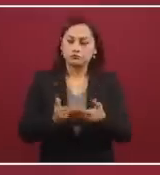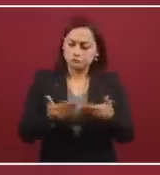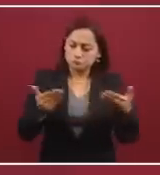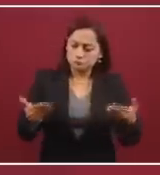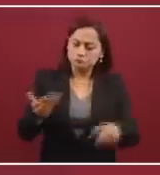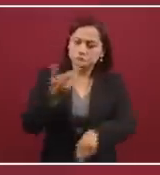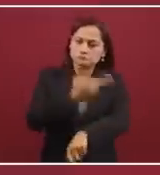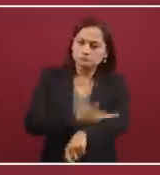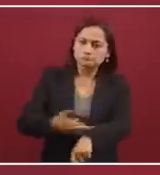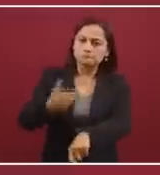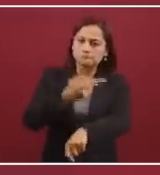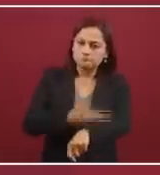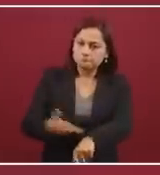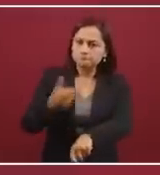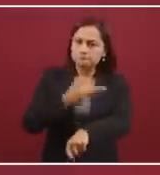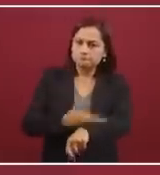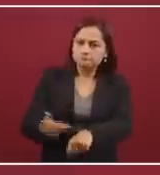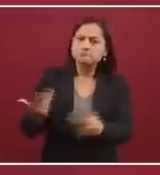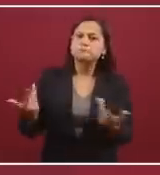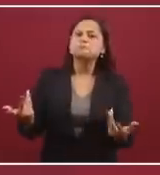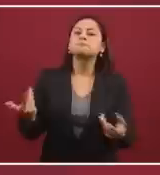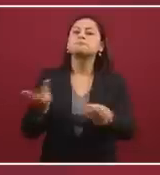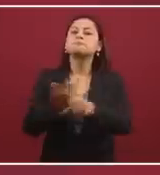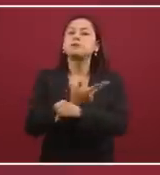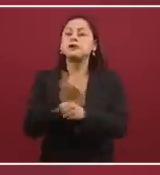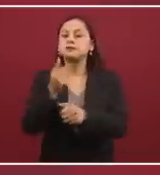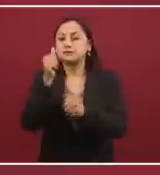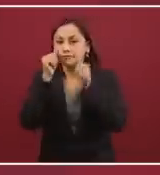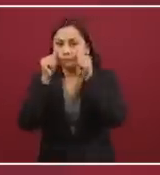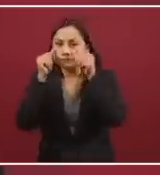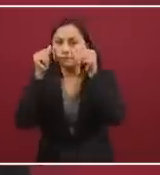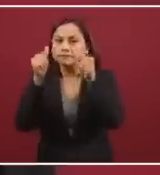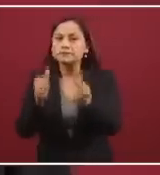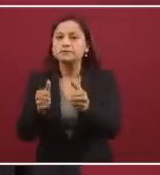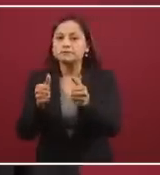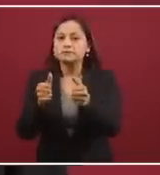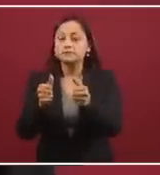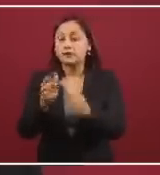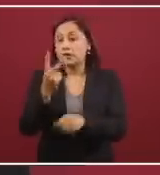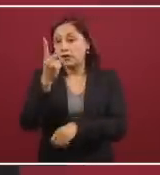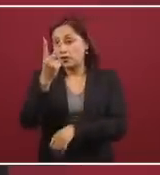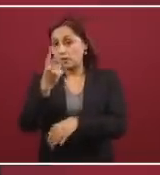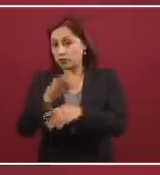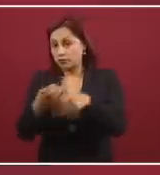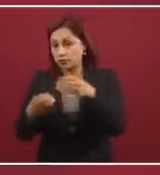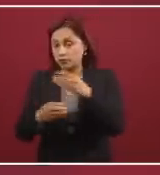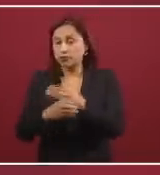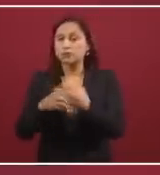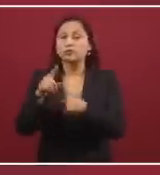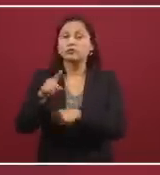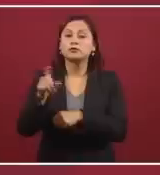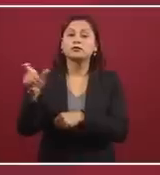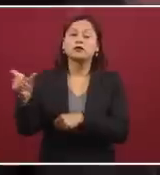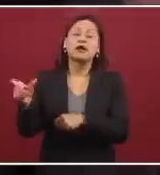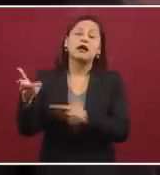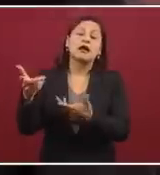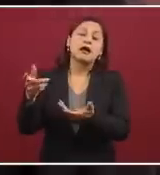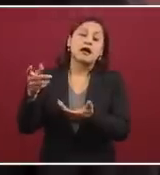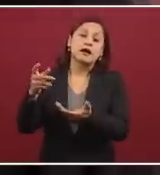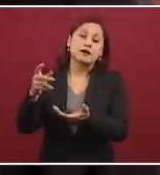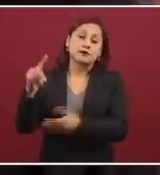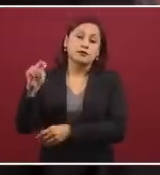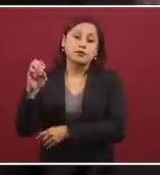en los dos casos en lo que tiene que ver con el tomate que ya